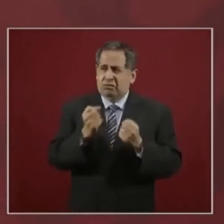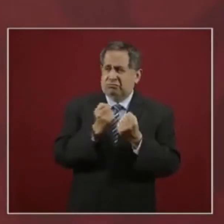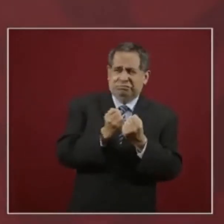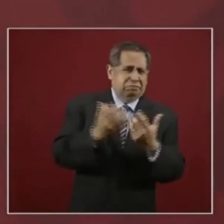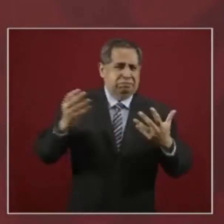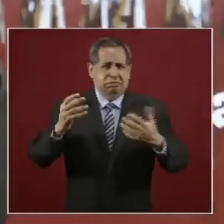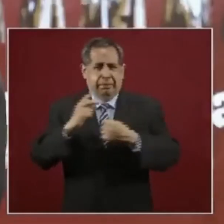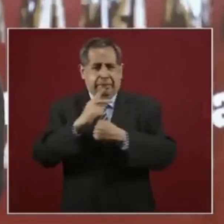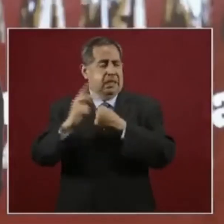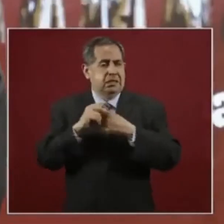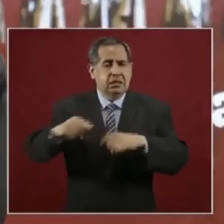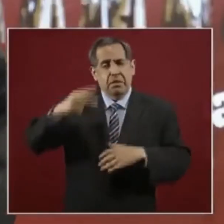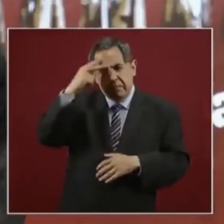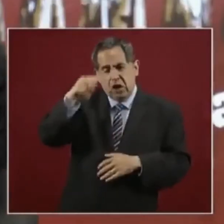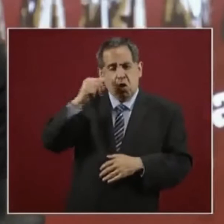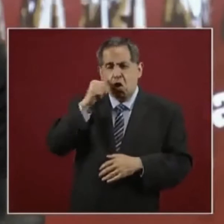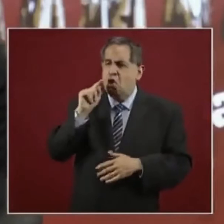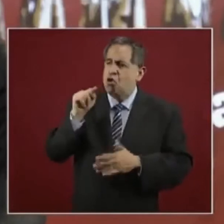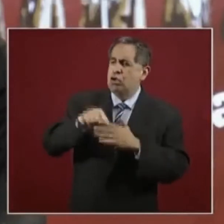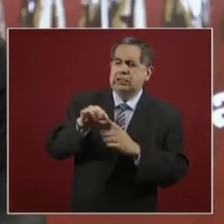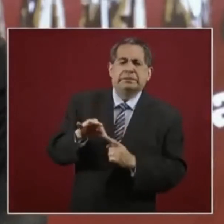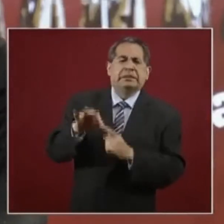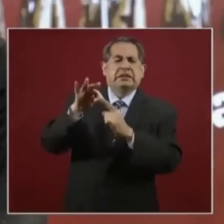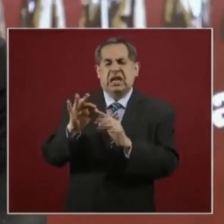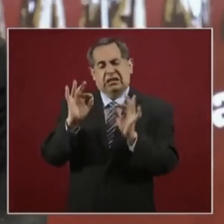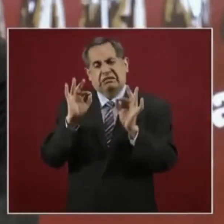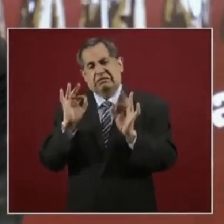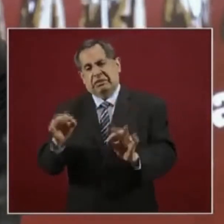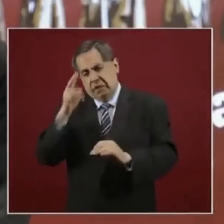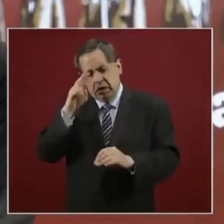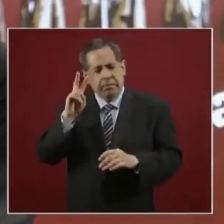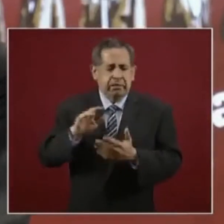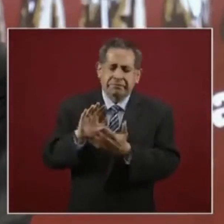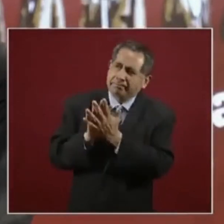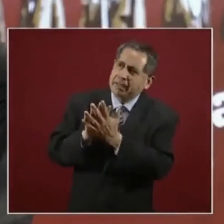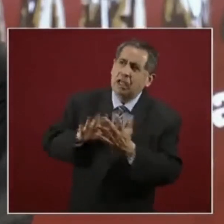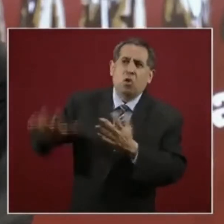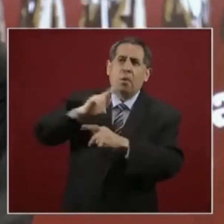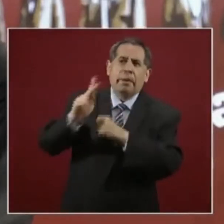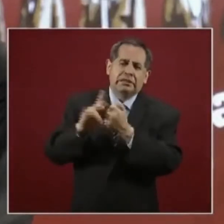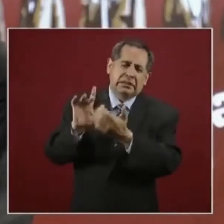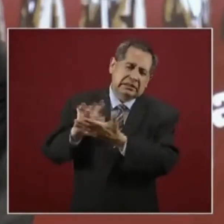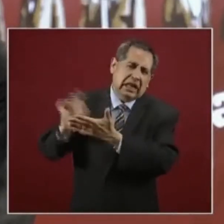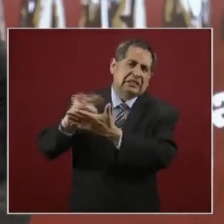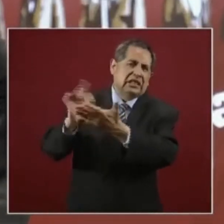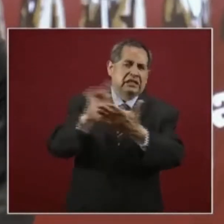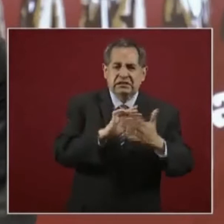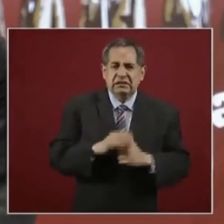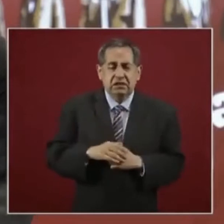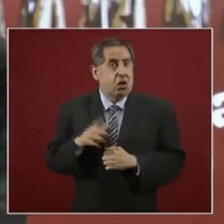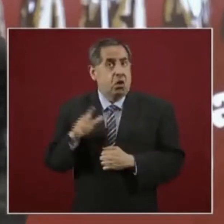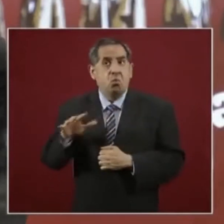naciones, México tiene un sitio especial que agradecemos mucho. Le